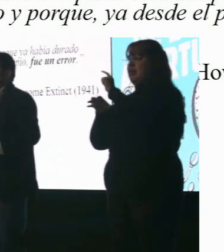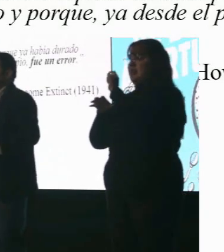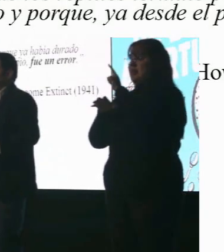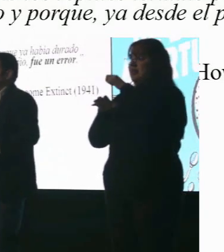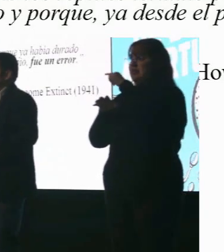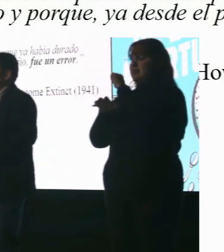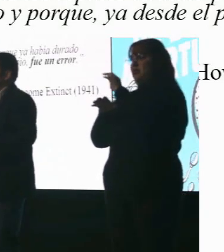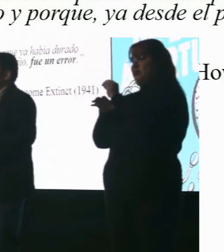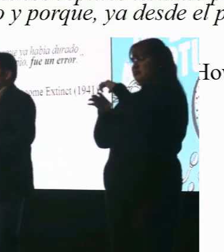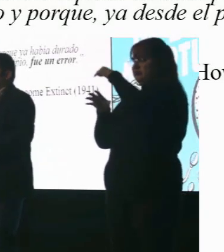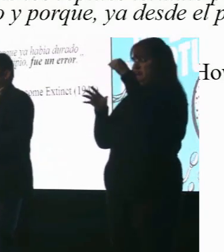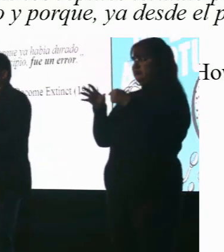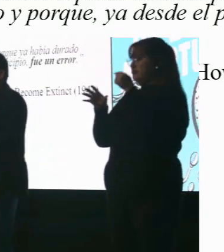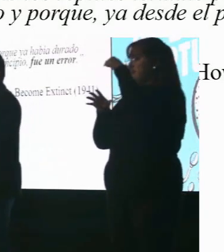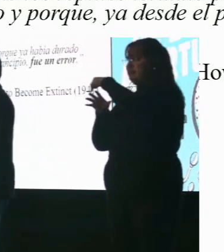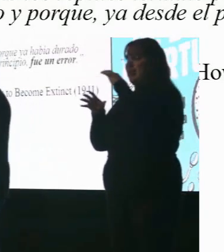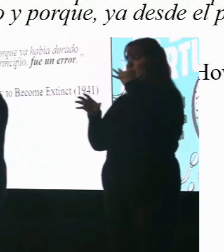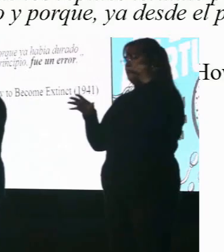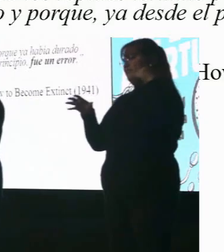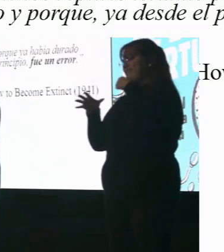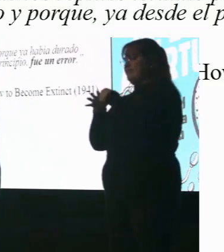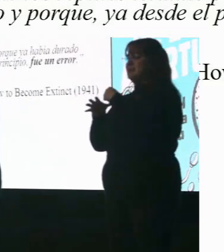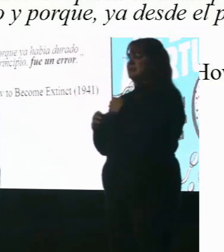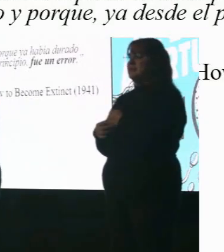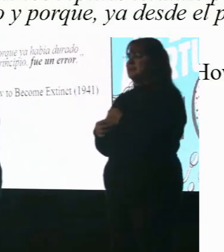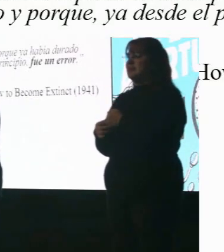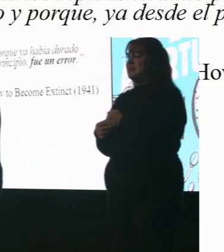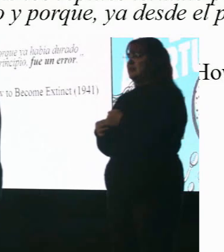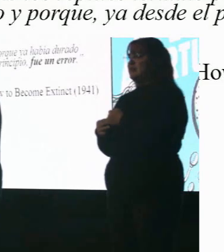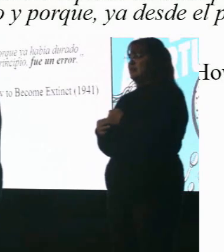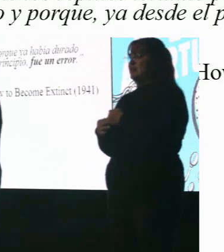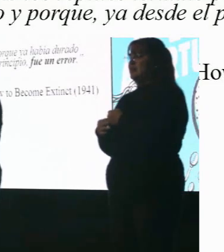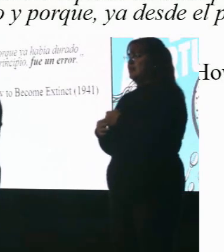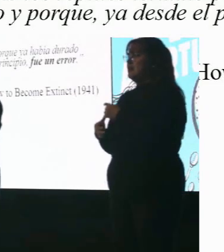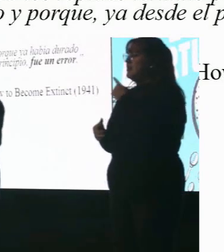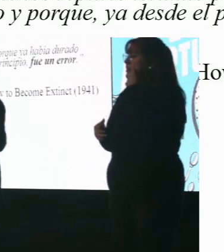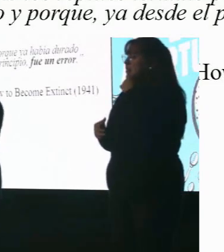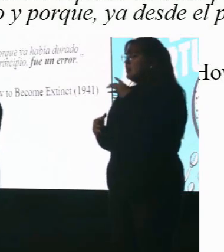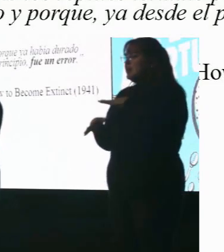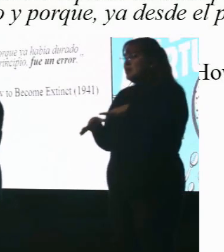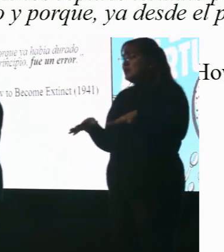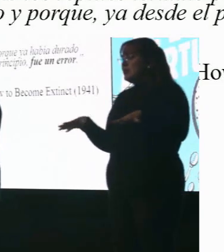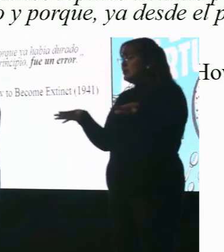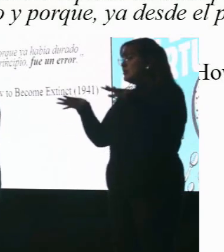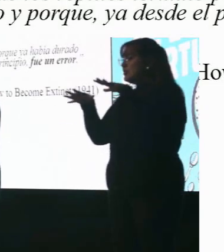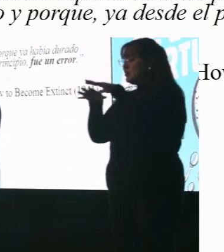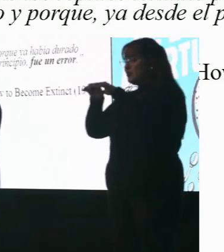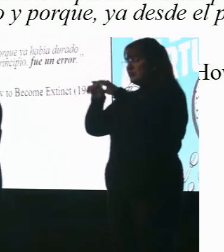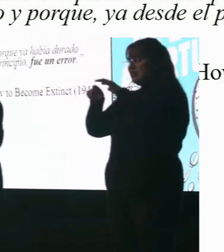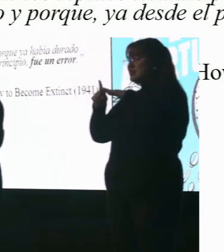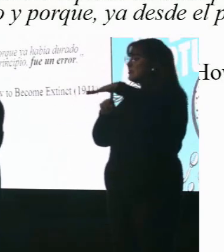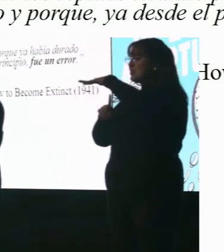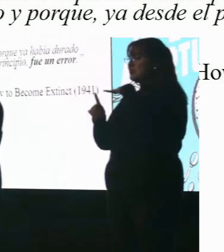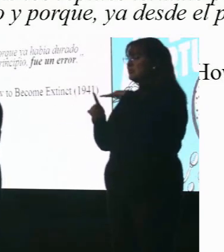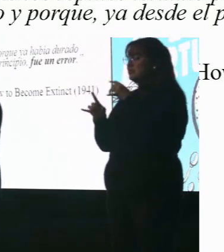¿qué es lo que ocurre? Que la extinción de alguna manera de los dinosaurios y todo este cambio climático que se generó fue súper